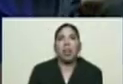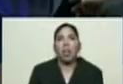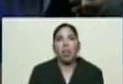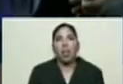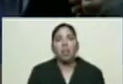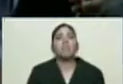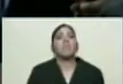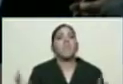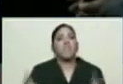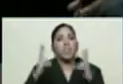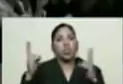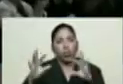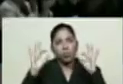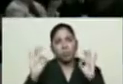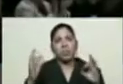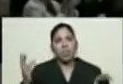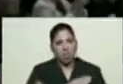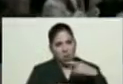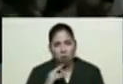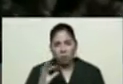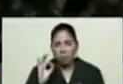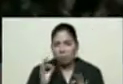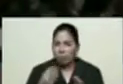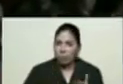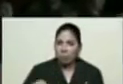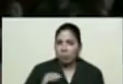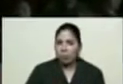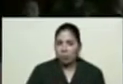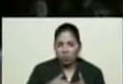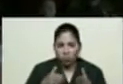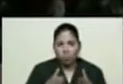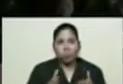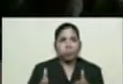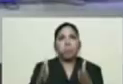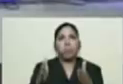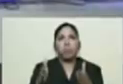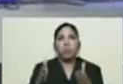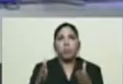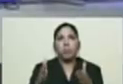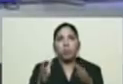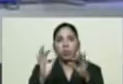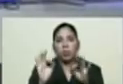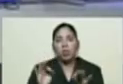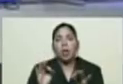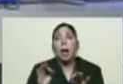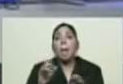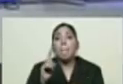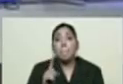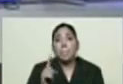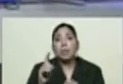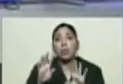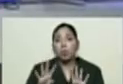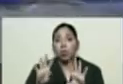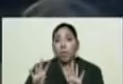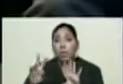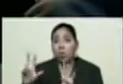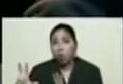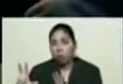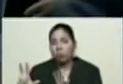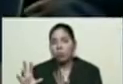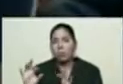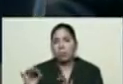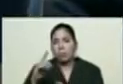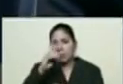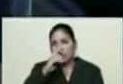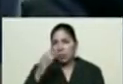venezolano, de la revolución bolivariana, del rumbo que tomamos en 1998, la ratificación